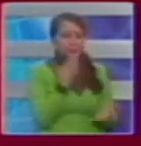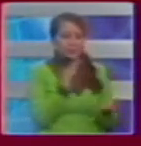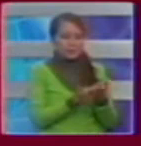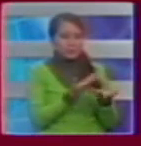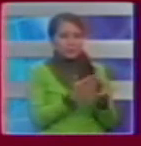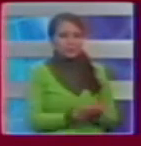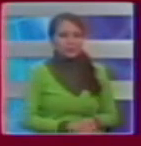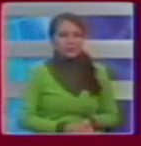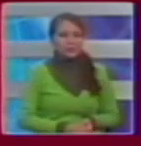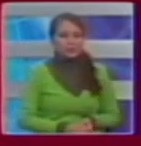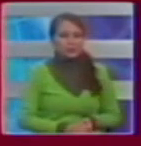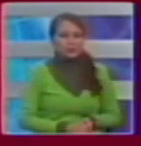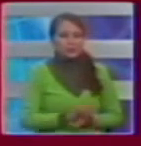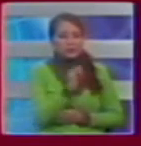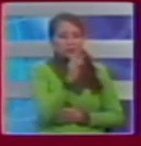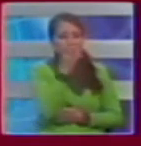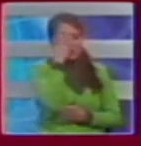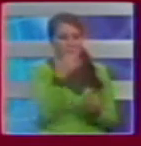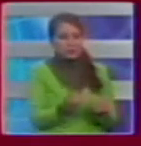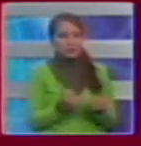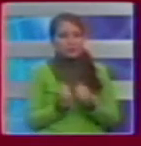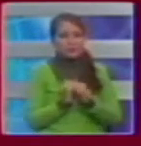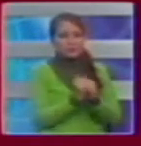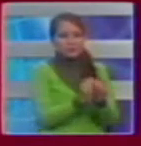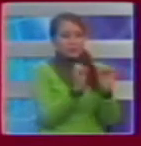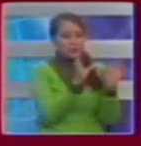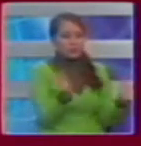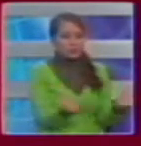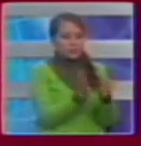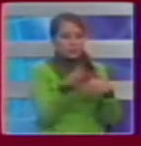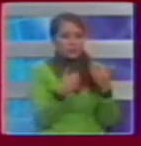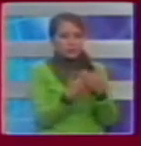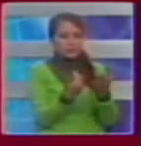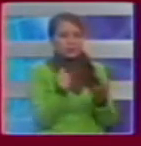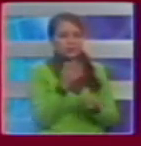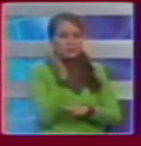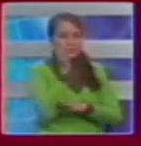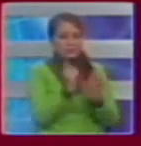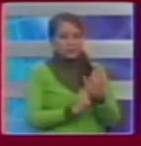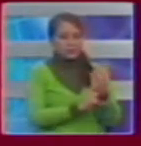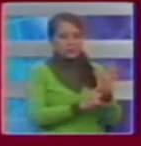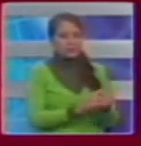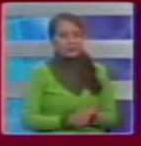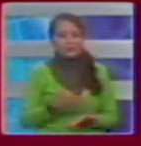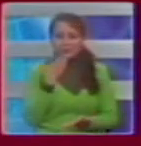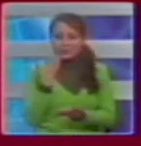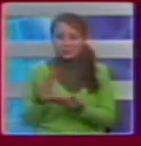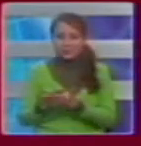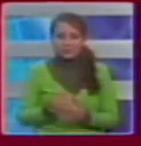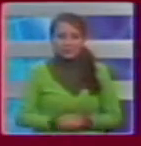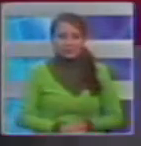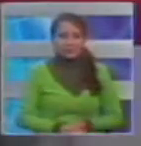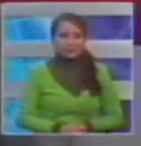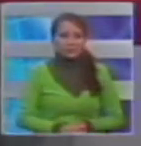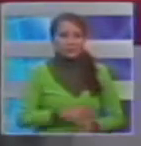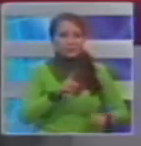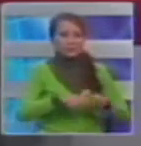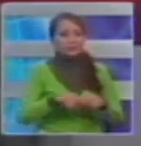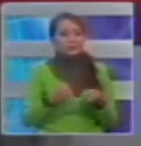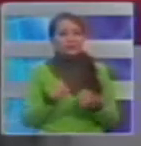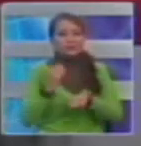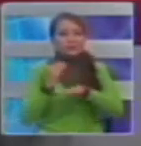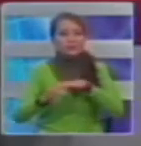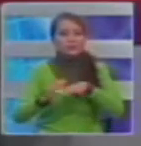Muchísimas gracias, Iván, por acompañarnos. Éxitos, que les vaya bien en esta exposición. ¿Eh? Gracias, María Antonieta. Gracias a usted. Amigos televidentes,